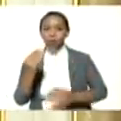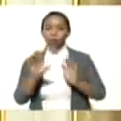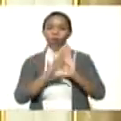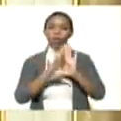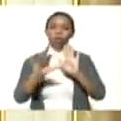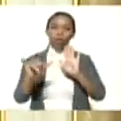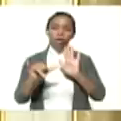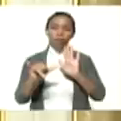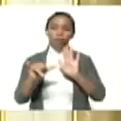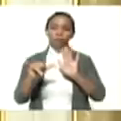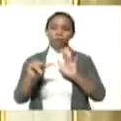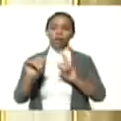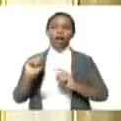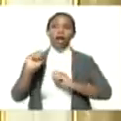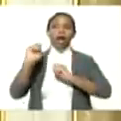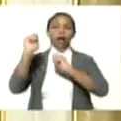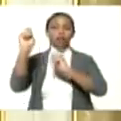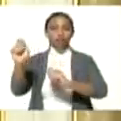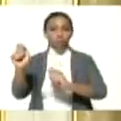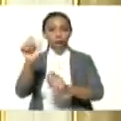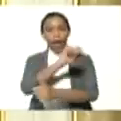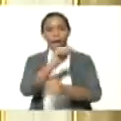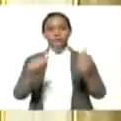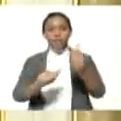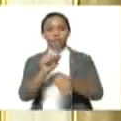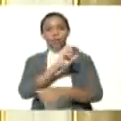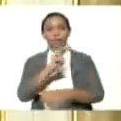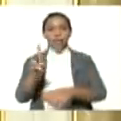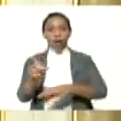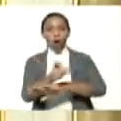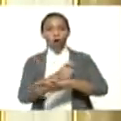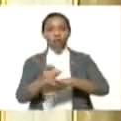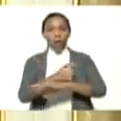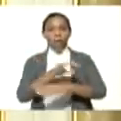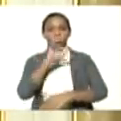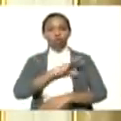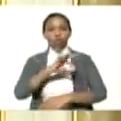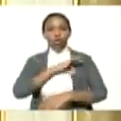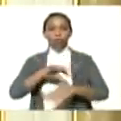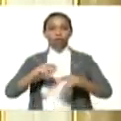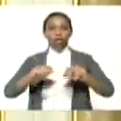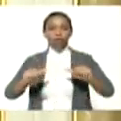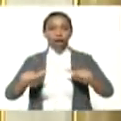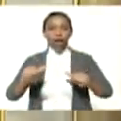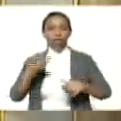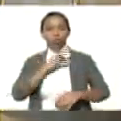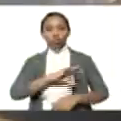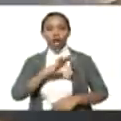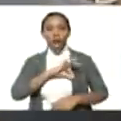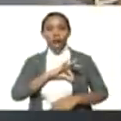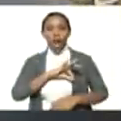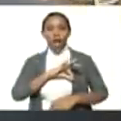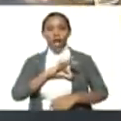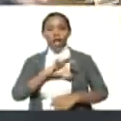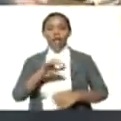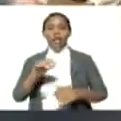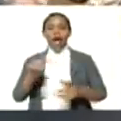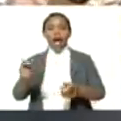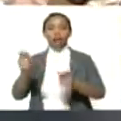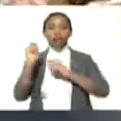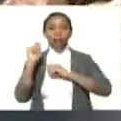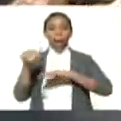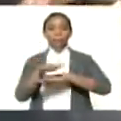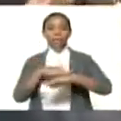dije, asume la vicepresidencia de gobierno para el socialismo territorial y social y asume el Ministerio